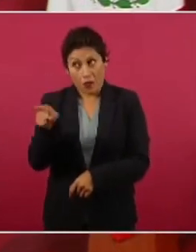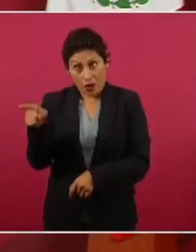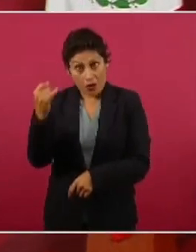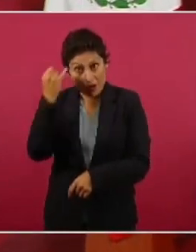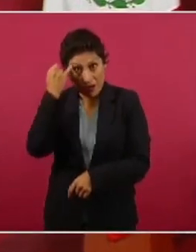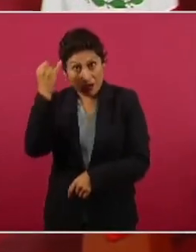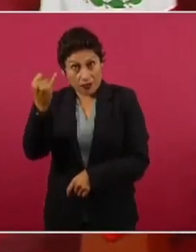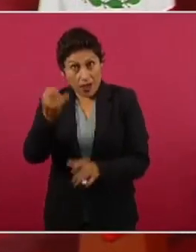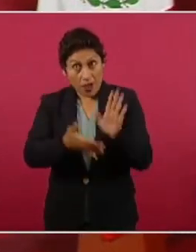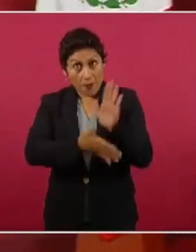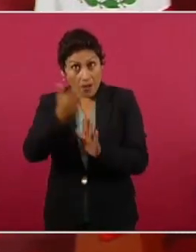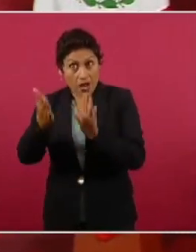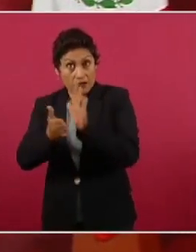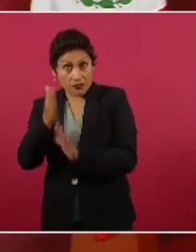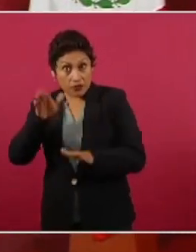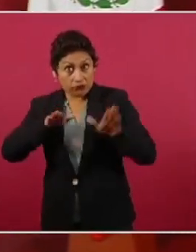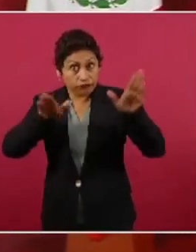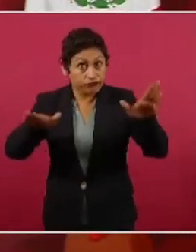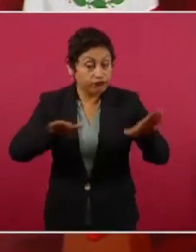Otro dato,